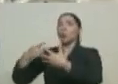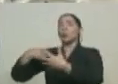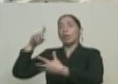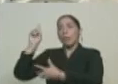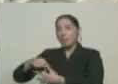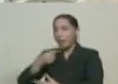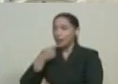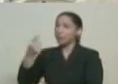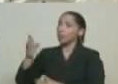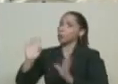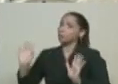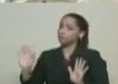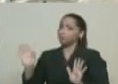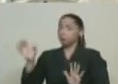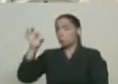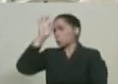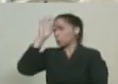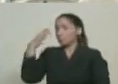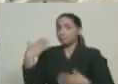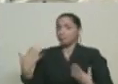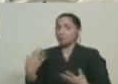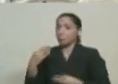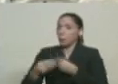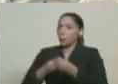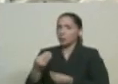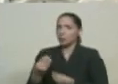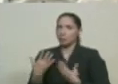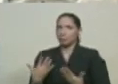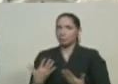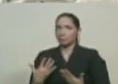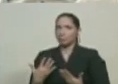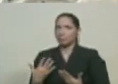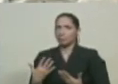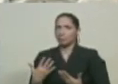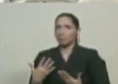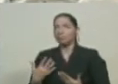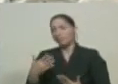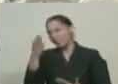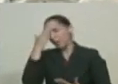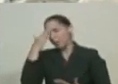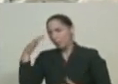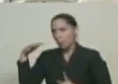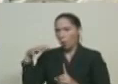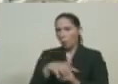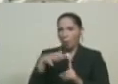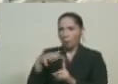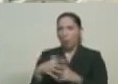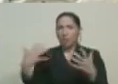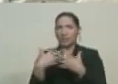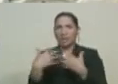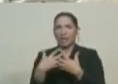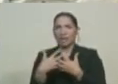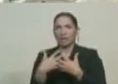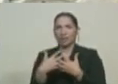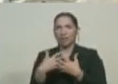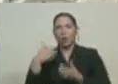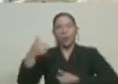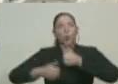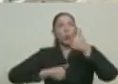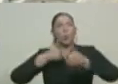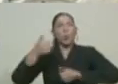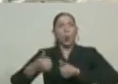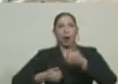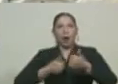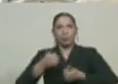no sé cómo van a hacer, bueno, sí sabemos cómo lo hacen, con guerra. Que es lo único que soporta. ¿Saben cuál es el respaldo del dólar?